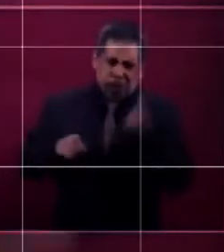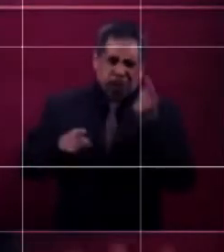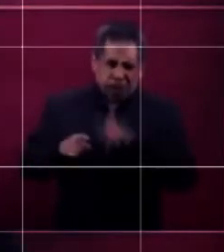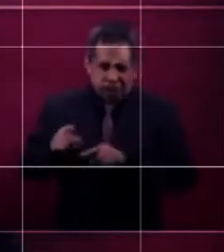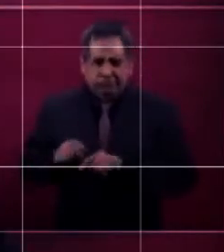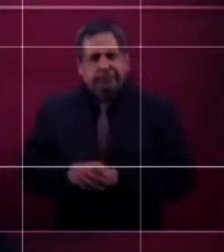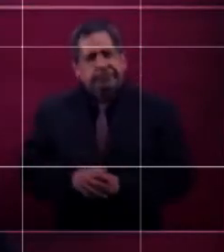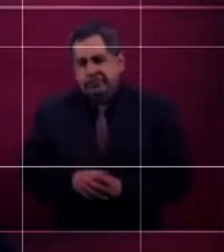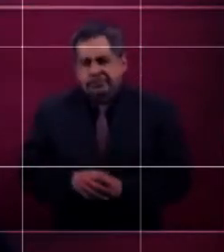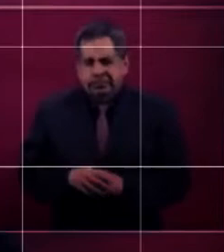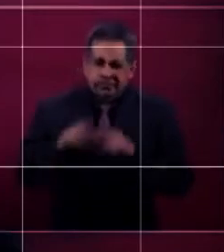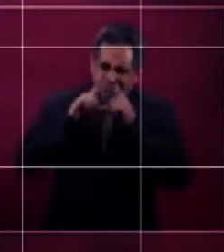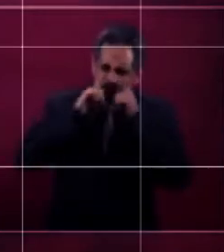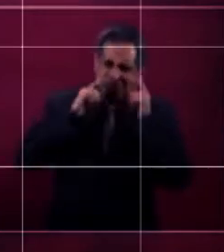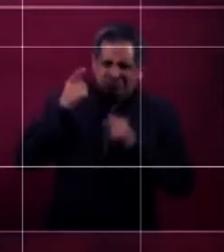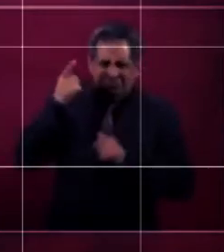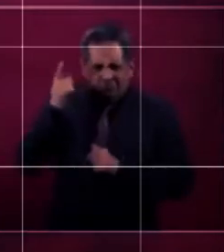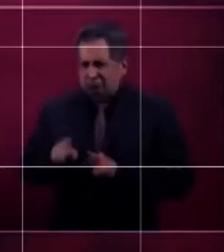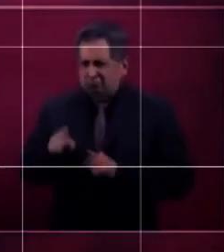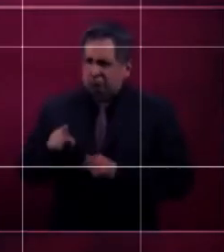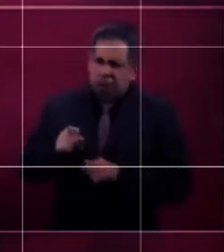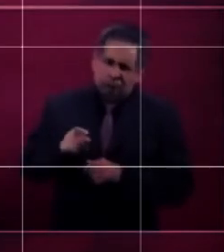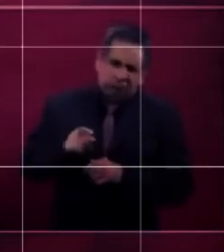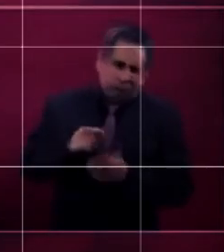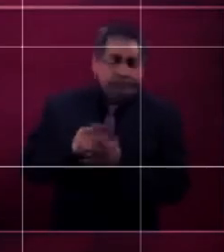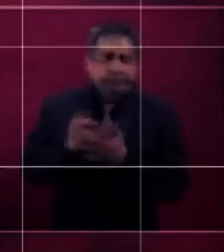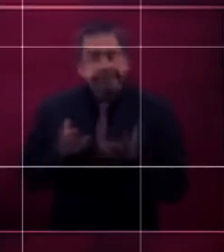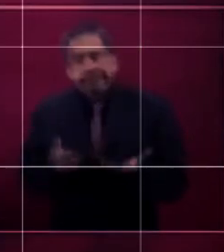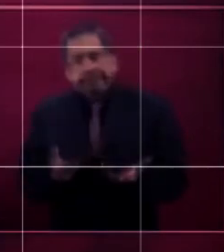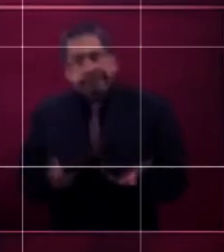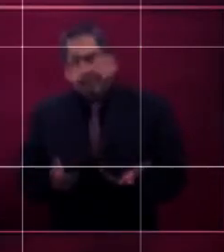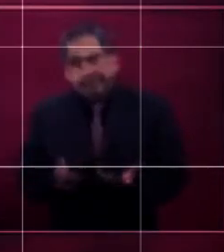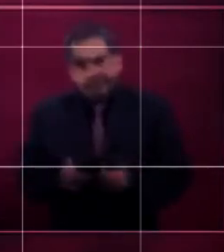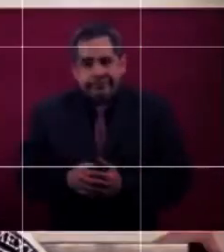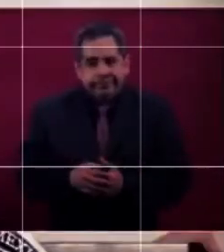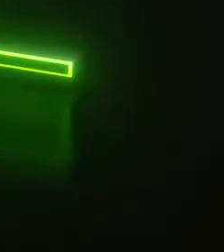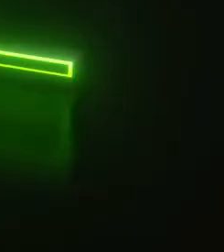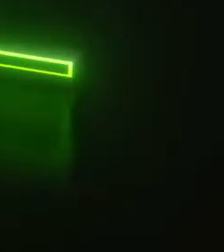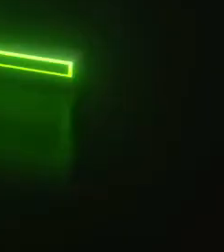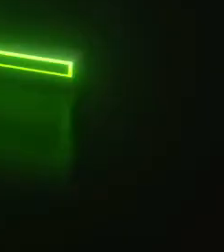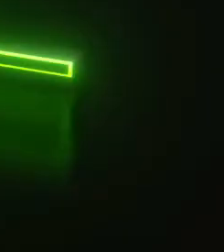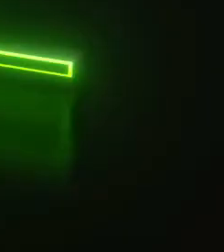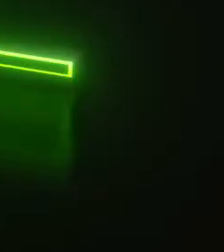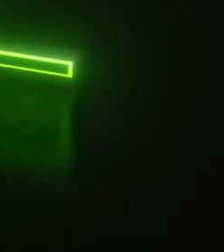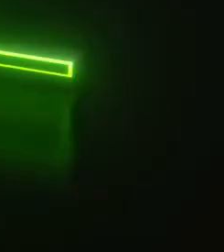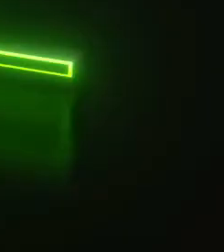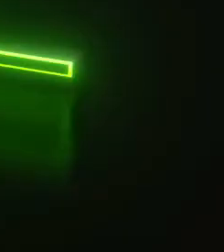el cubrebocas, la distancia, etcétera, se está victimizando.